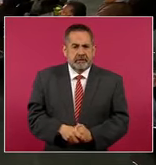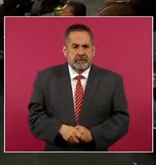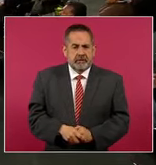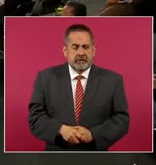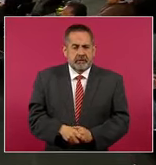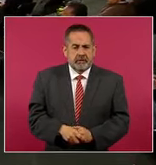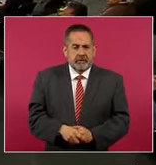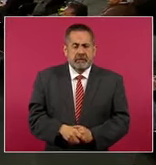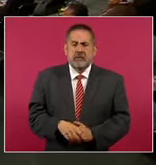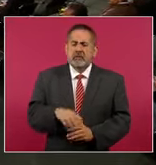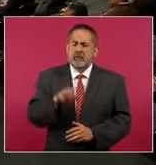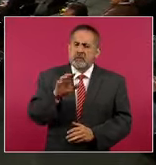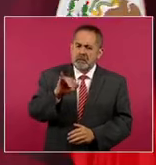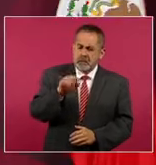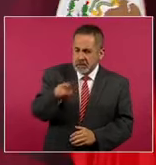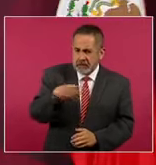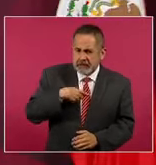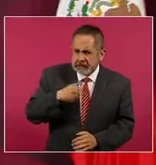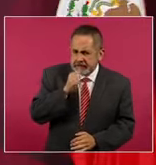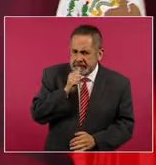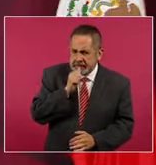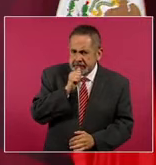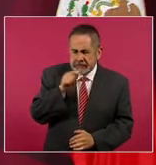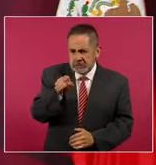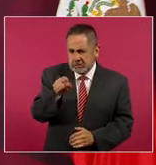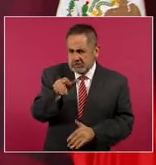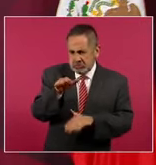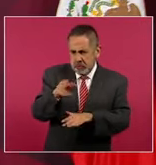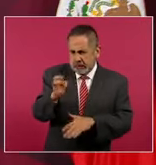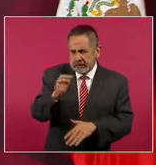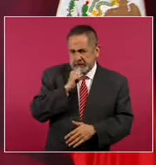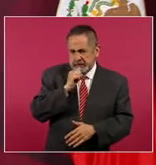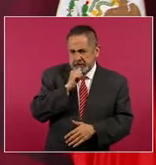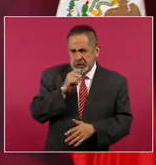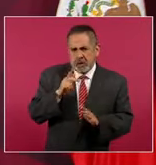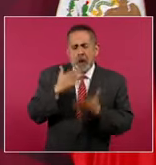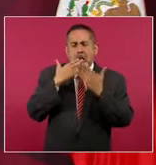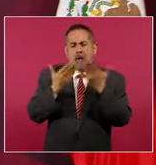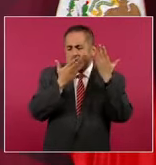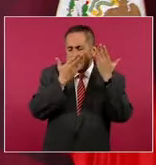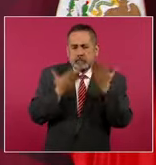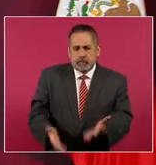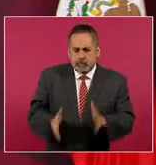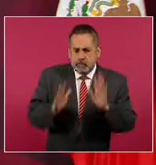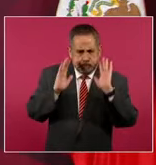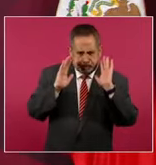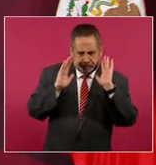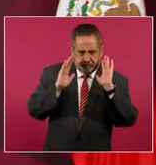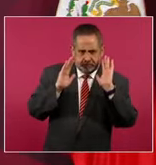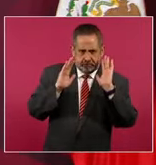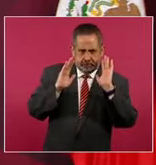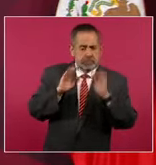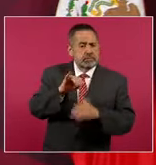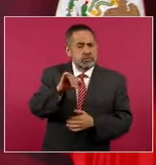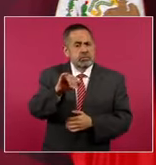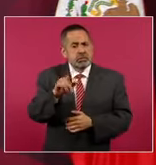Sí, pues no tenía información, pero es bienvenido, ¿no? Y sí